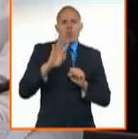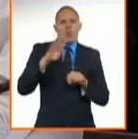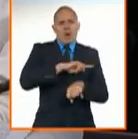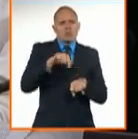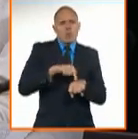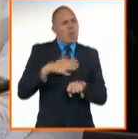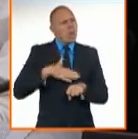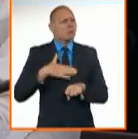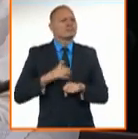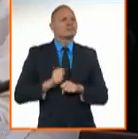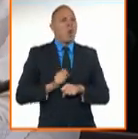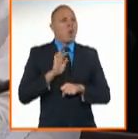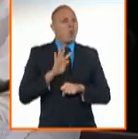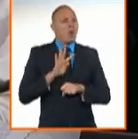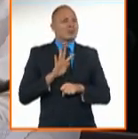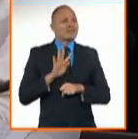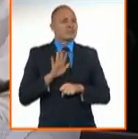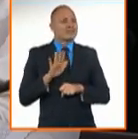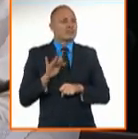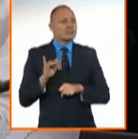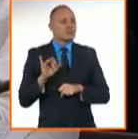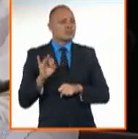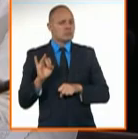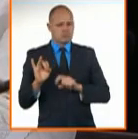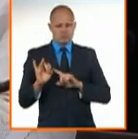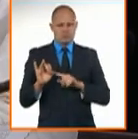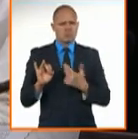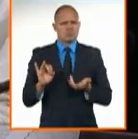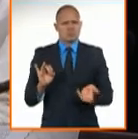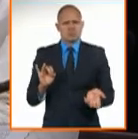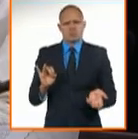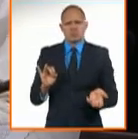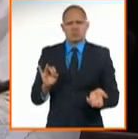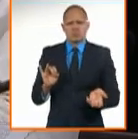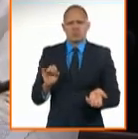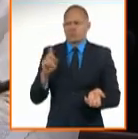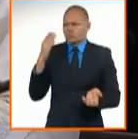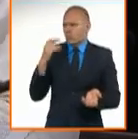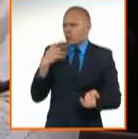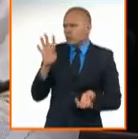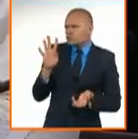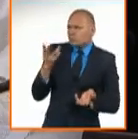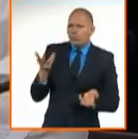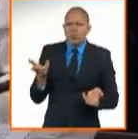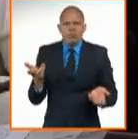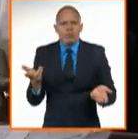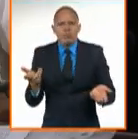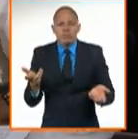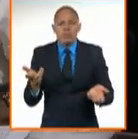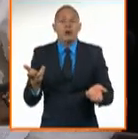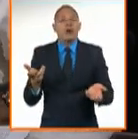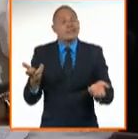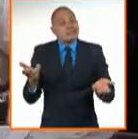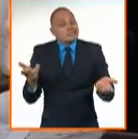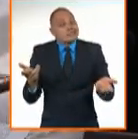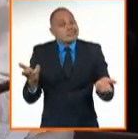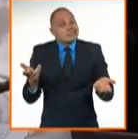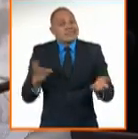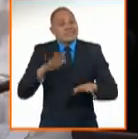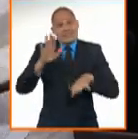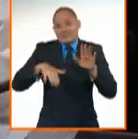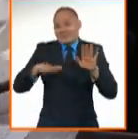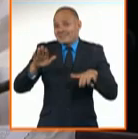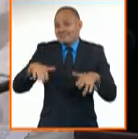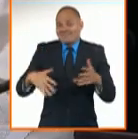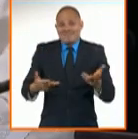que pasa el sistema el sistema juntos lo componen la generación por su degeneración que